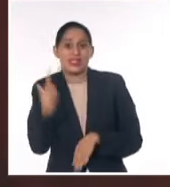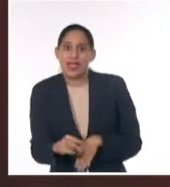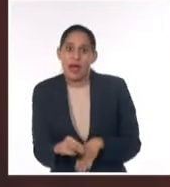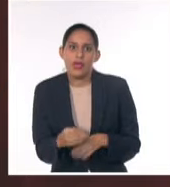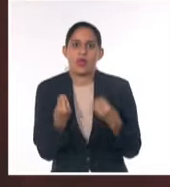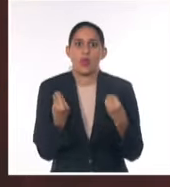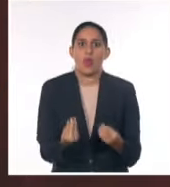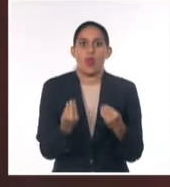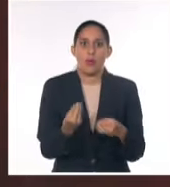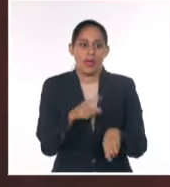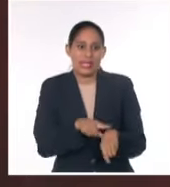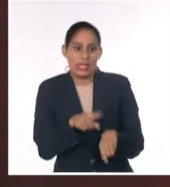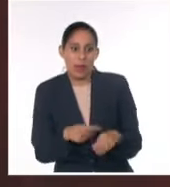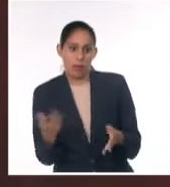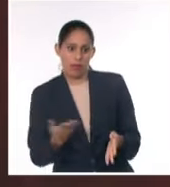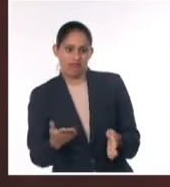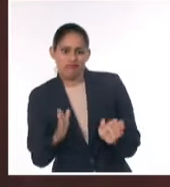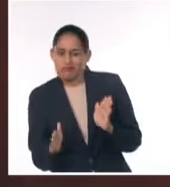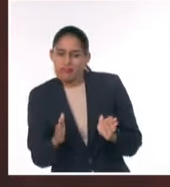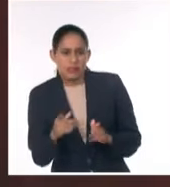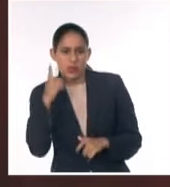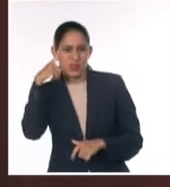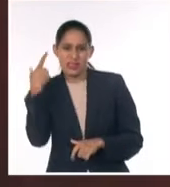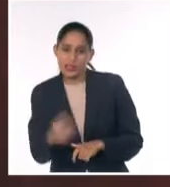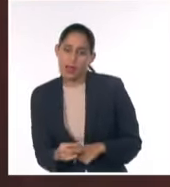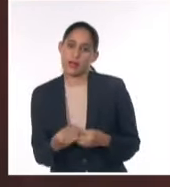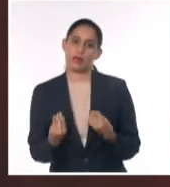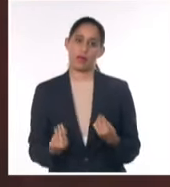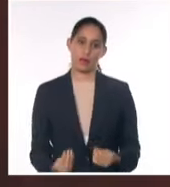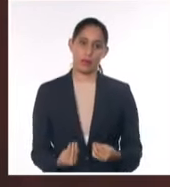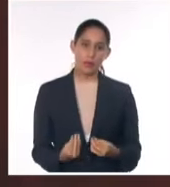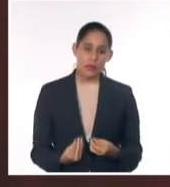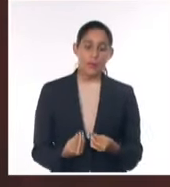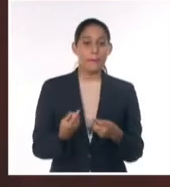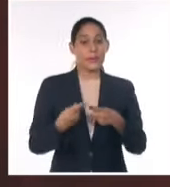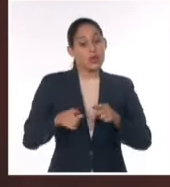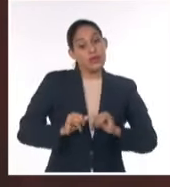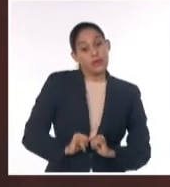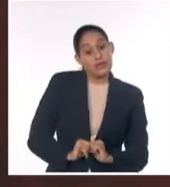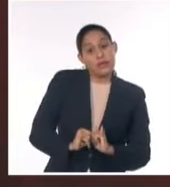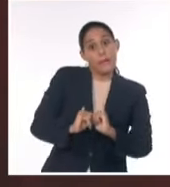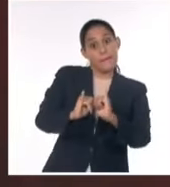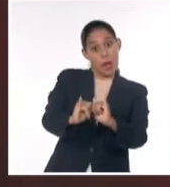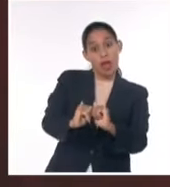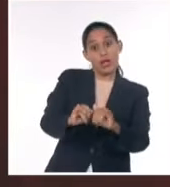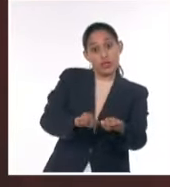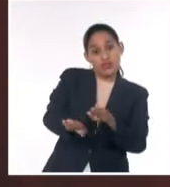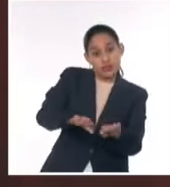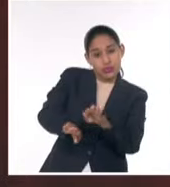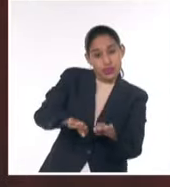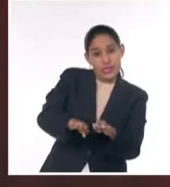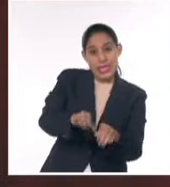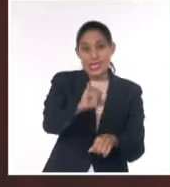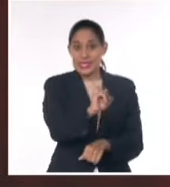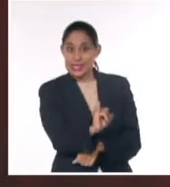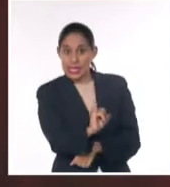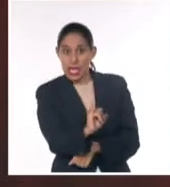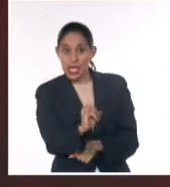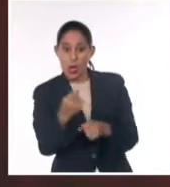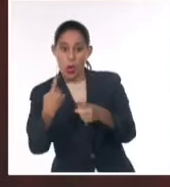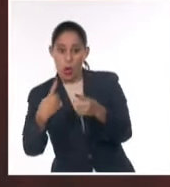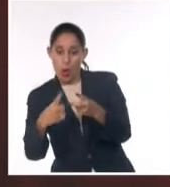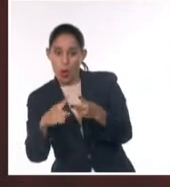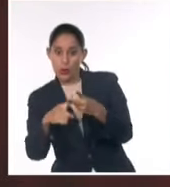corto ni mediano plazo. Pero ya lo que se ha liberado de energía de un terremoto de 6 y un terremoto de